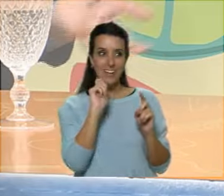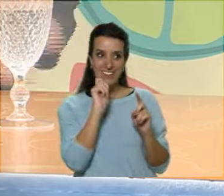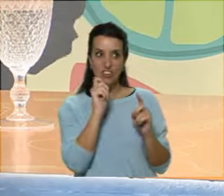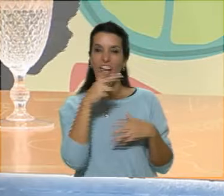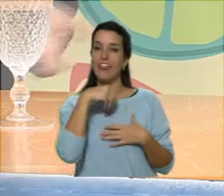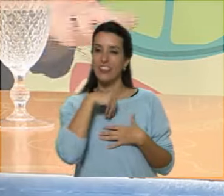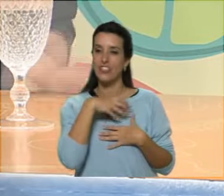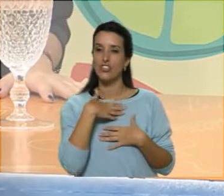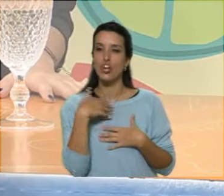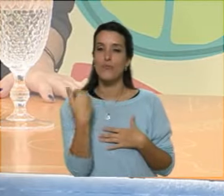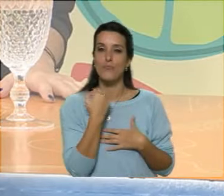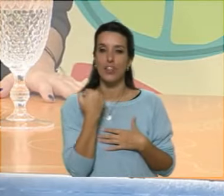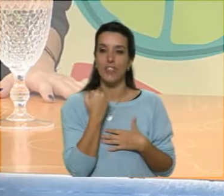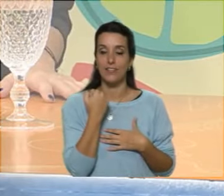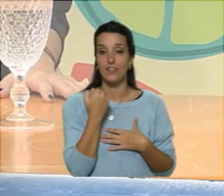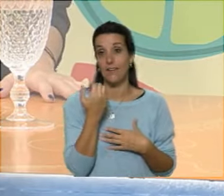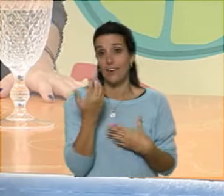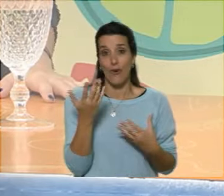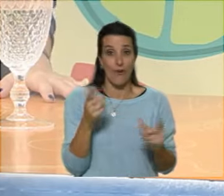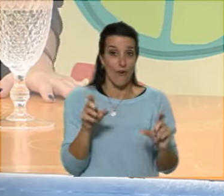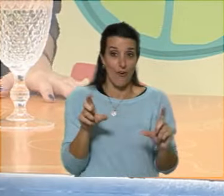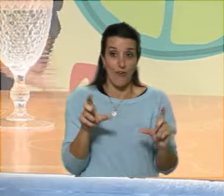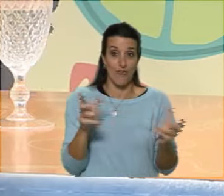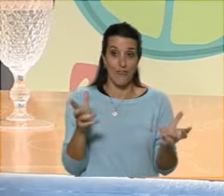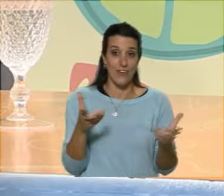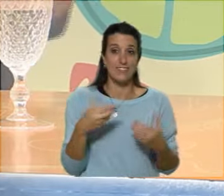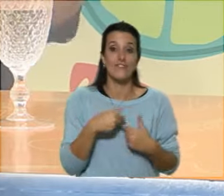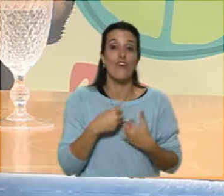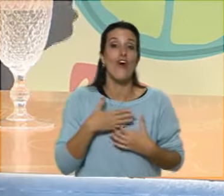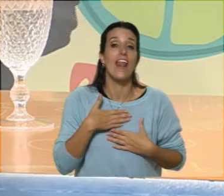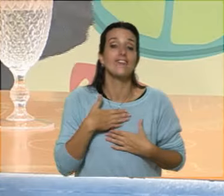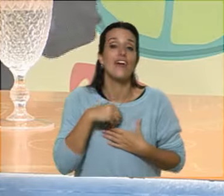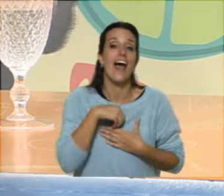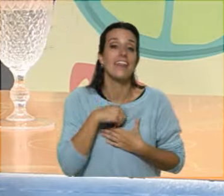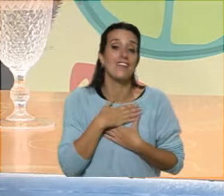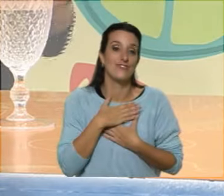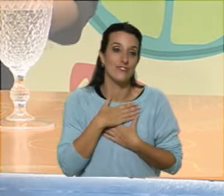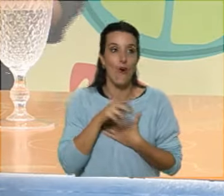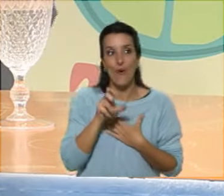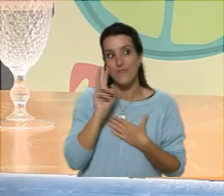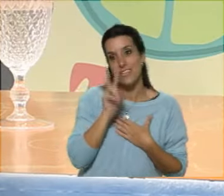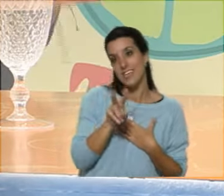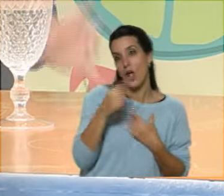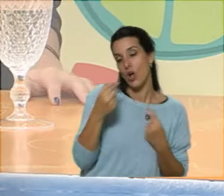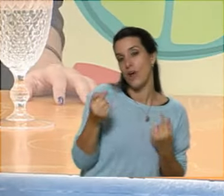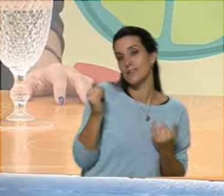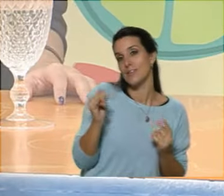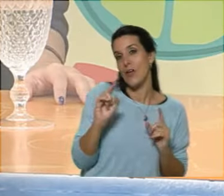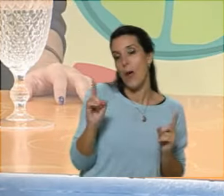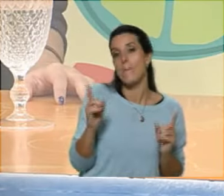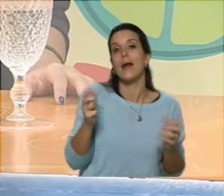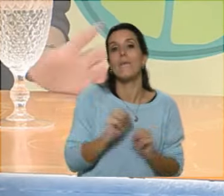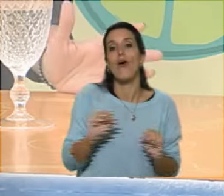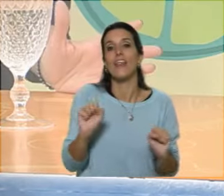obviamente, creo que lo que definitivamente queda es el corazón, más que, por supuesto, uno se fije en una cosa u otra para